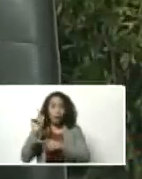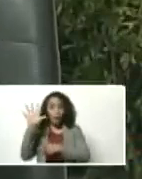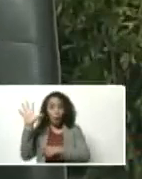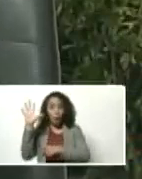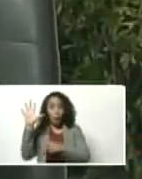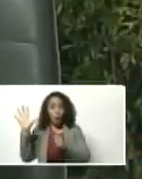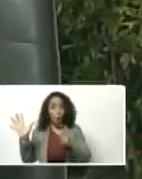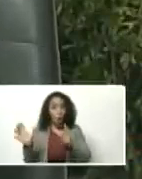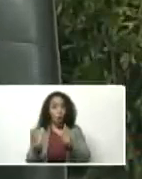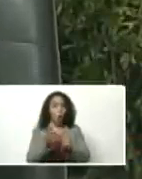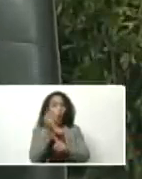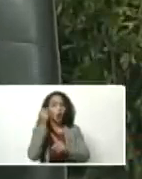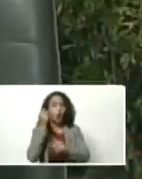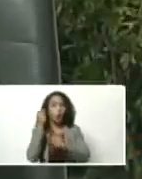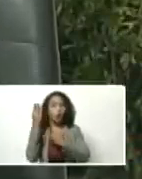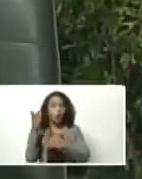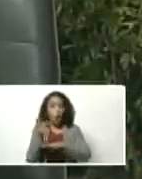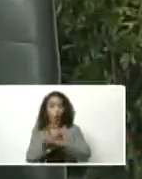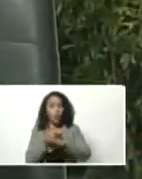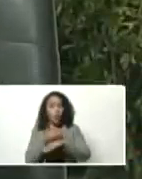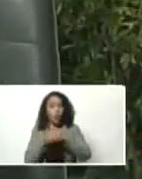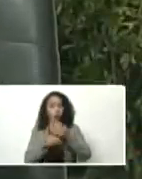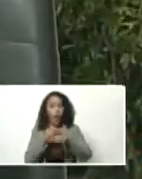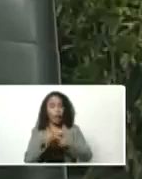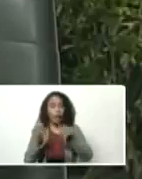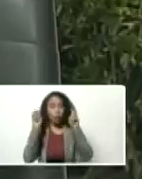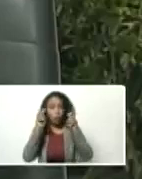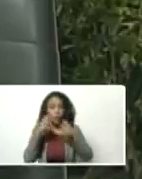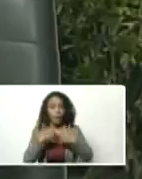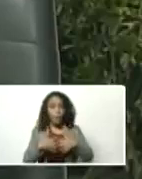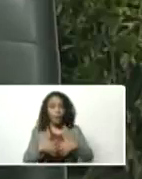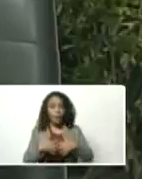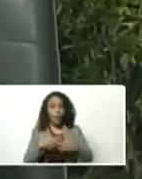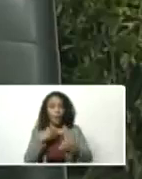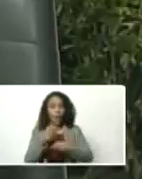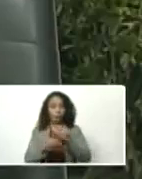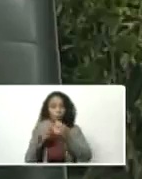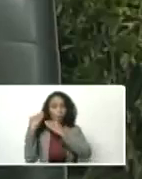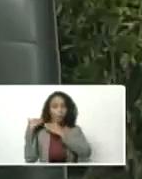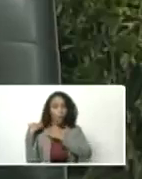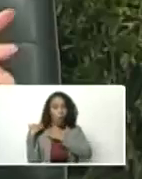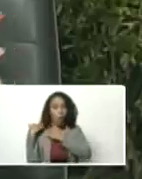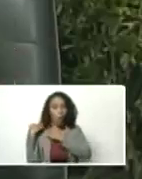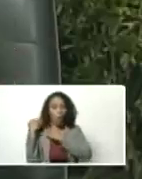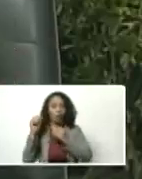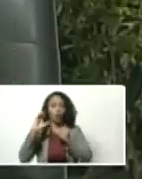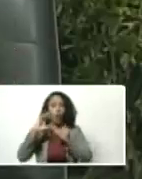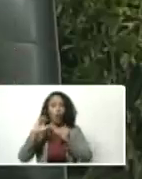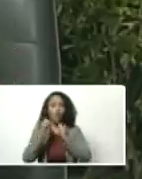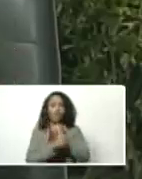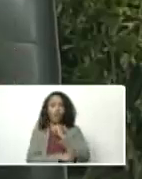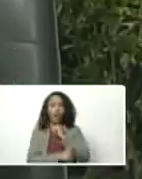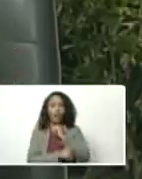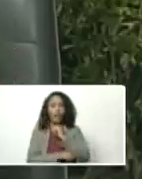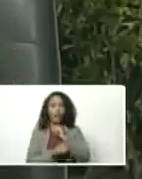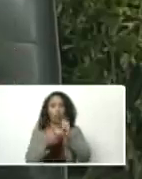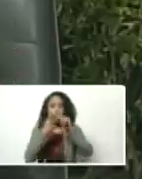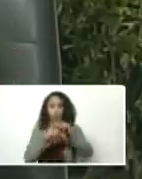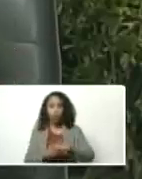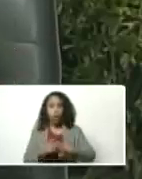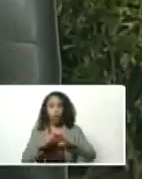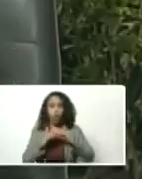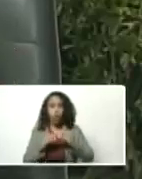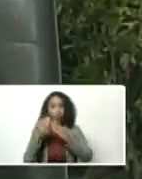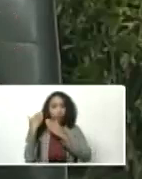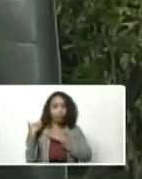del gobierno que usted preside es la nueva empresa de carga que ha creado Conviasa. Así que se suman todas las potencialidades